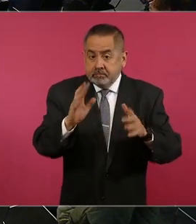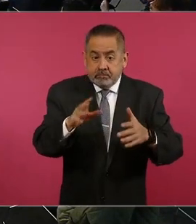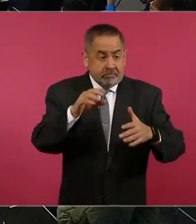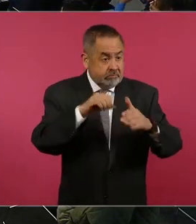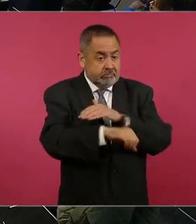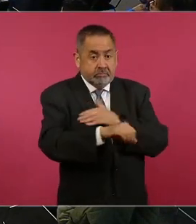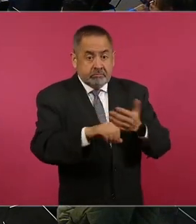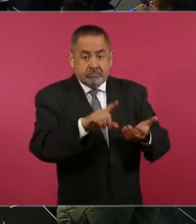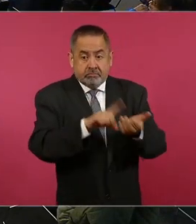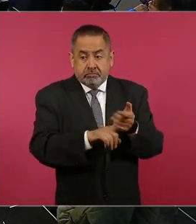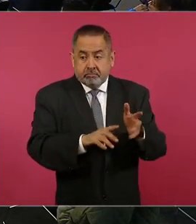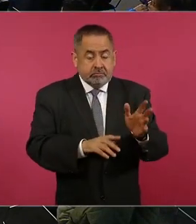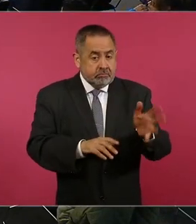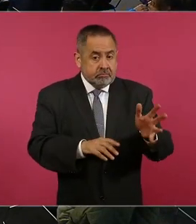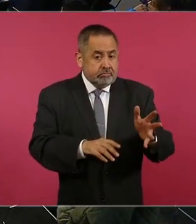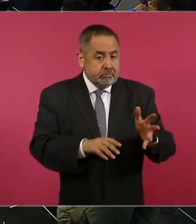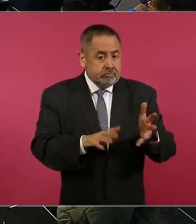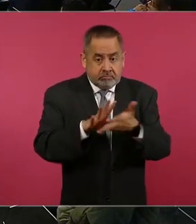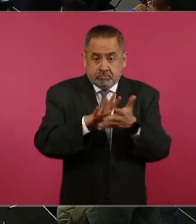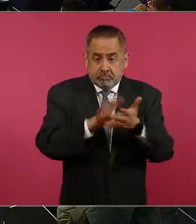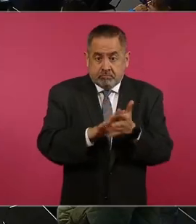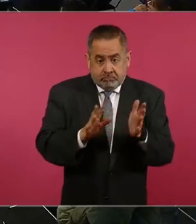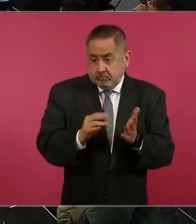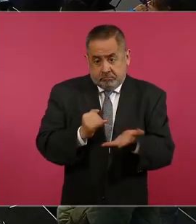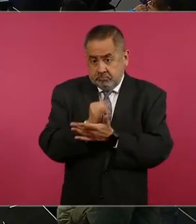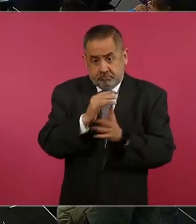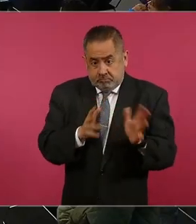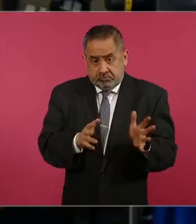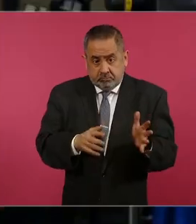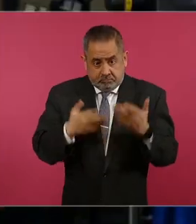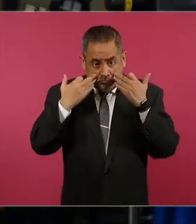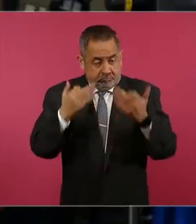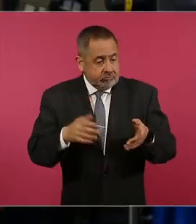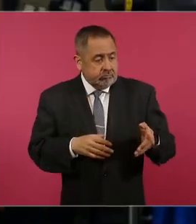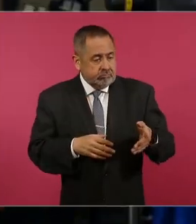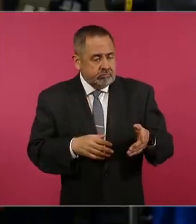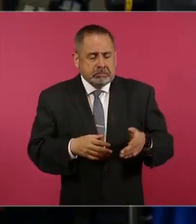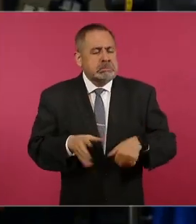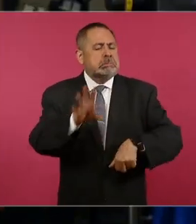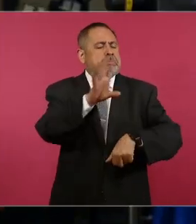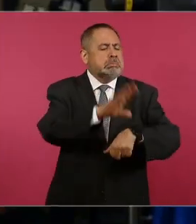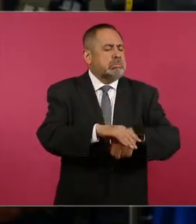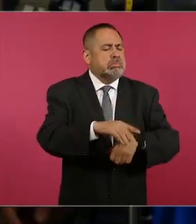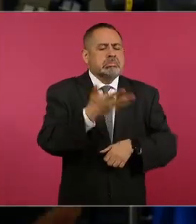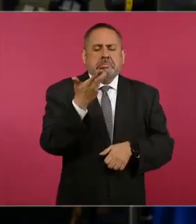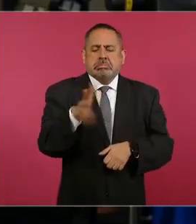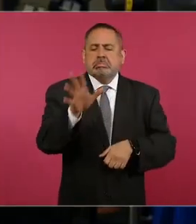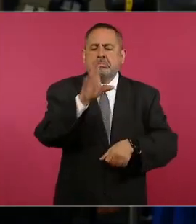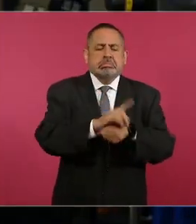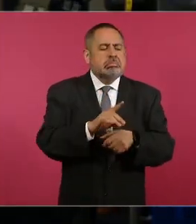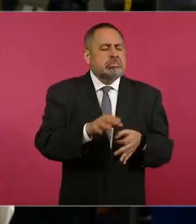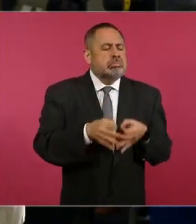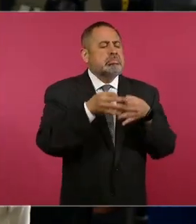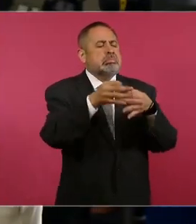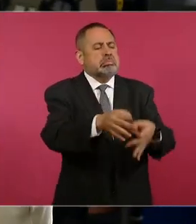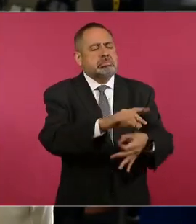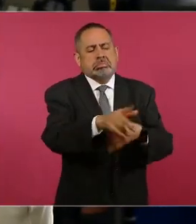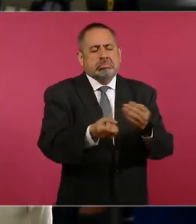digamos, encarcelados por este caso que habían sido torturados según